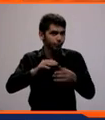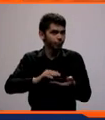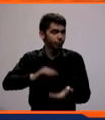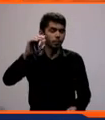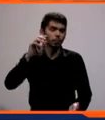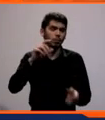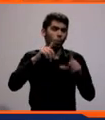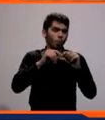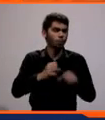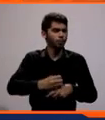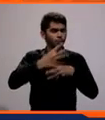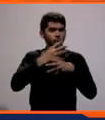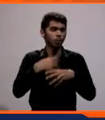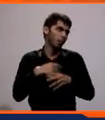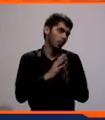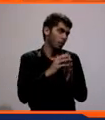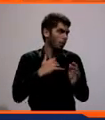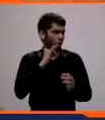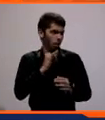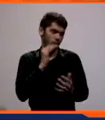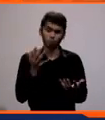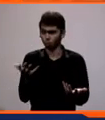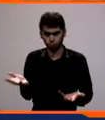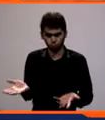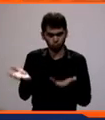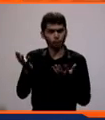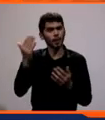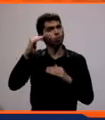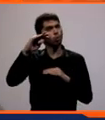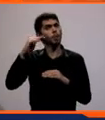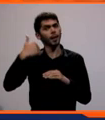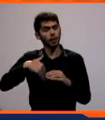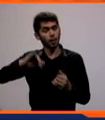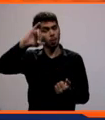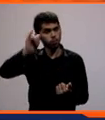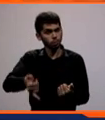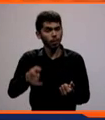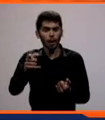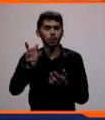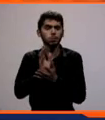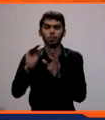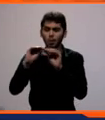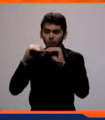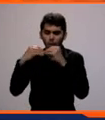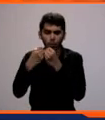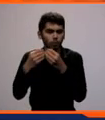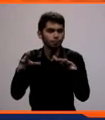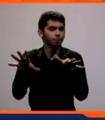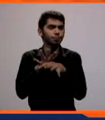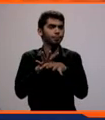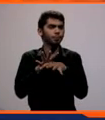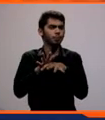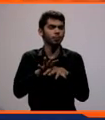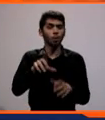si me dejás, me tomo unos segunditos. Por favor. Porque más allá de haber ganado el Champions Trophy, la Argentina y todo, creo que fue el cierre perfecto, ¿no? Una jugadora